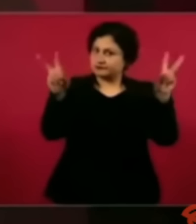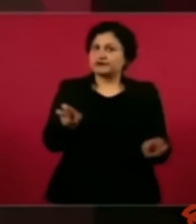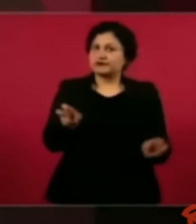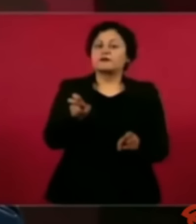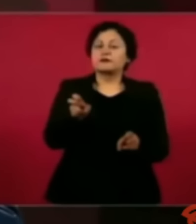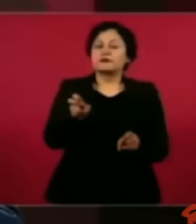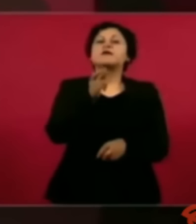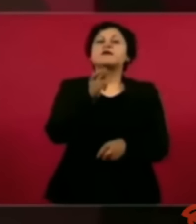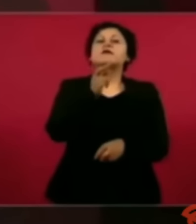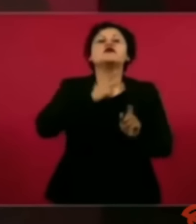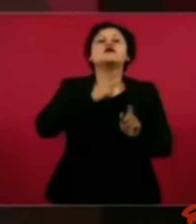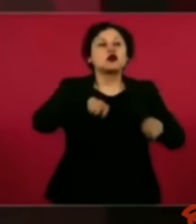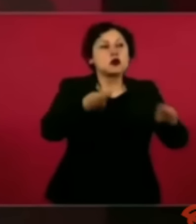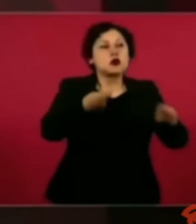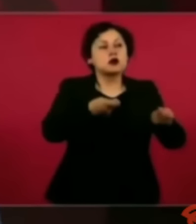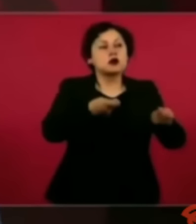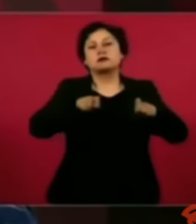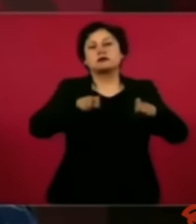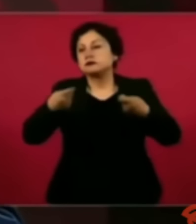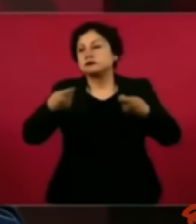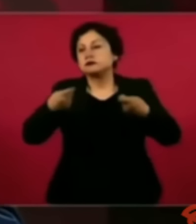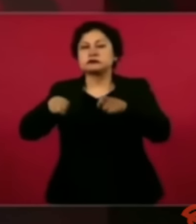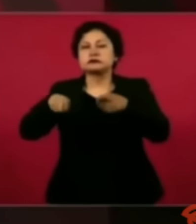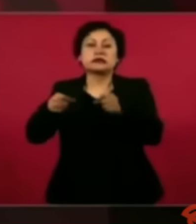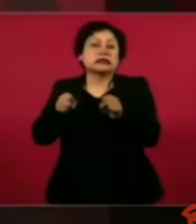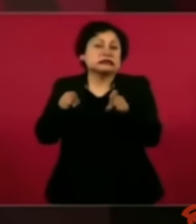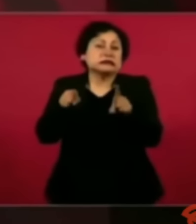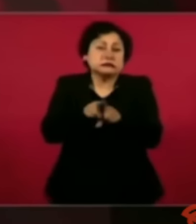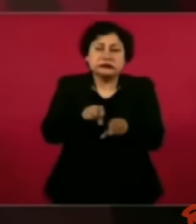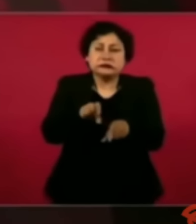privatización de los bancos.